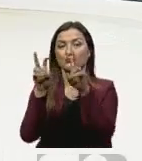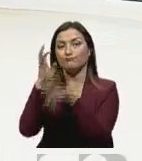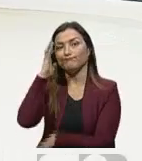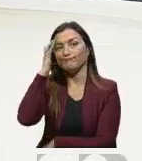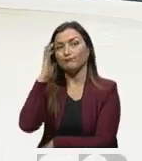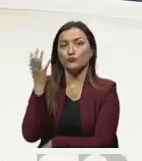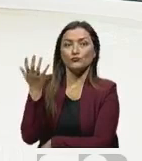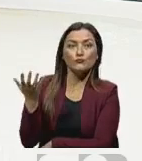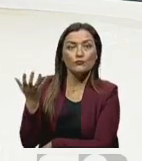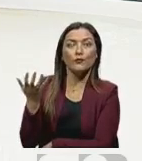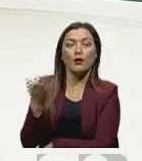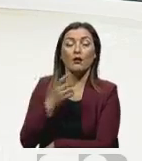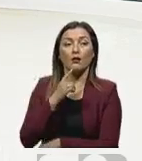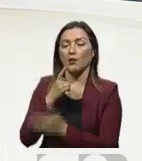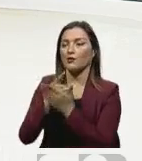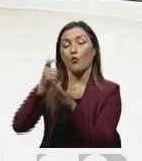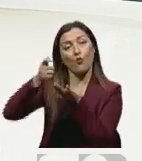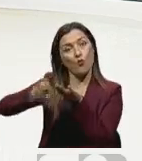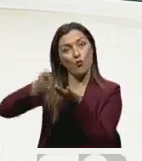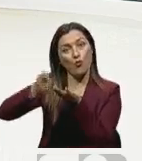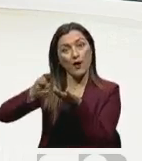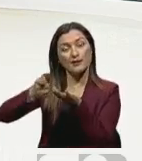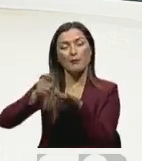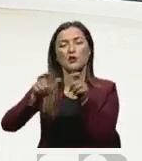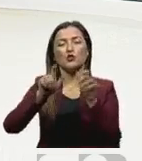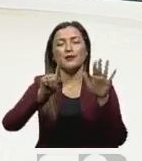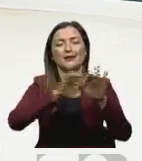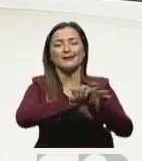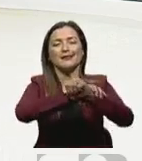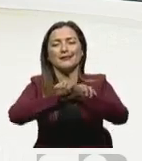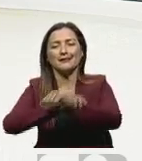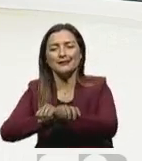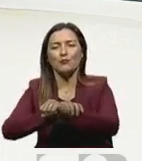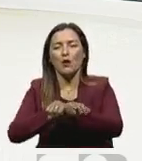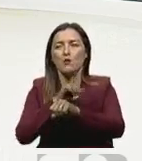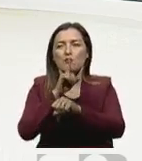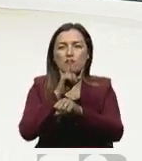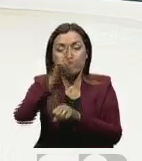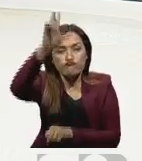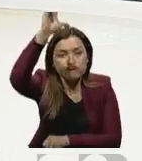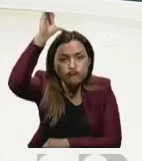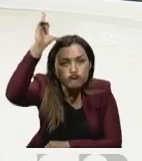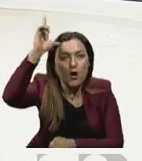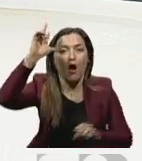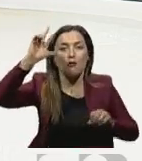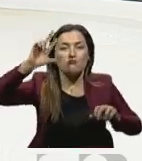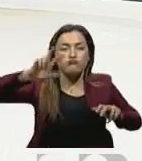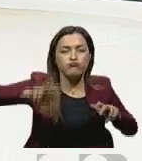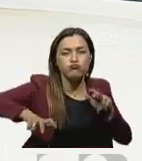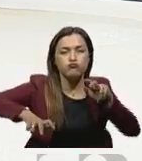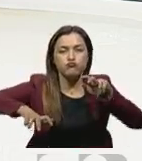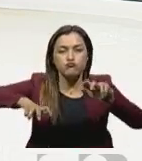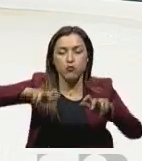Así es María Isabel y es que un juez dejó en libertad a tres de los seis detenidos por transportar iguanas terrestres y a 85